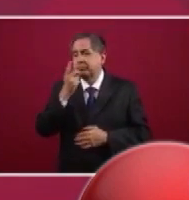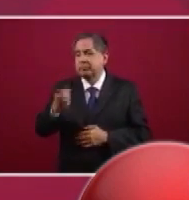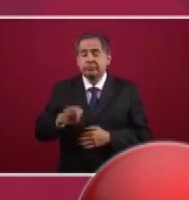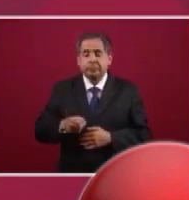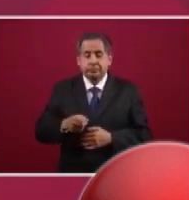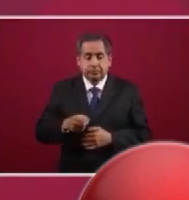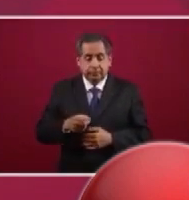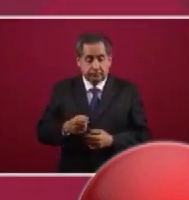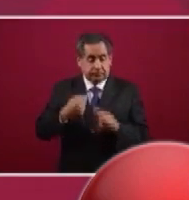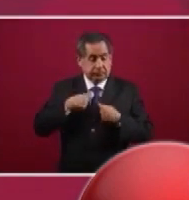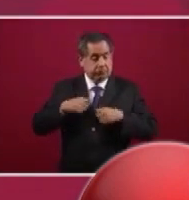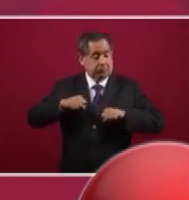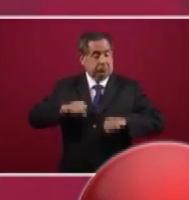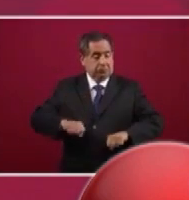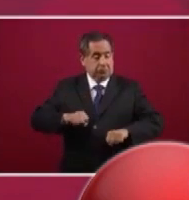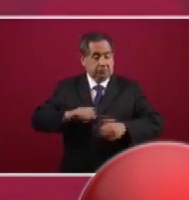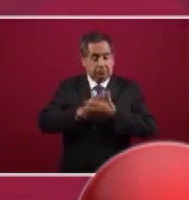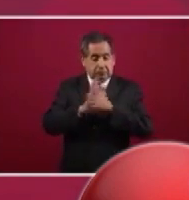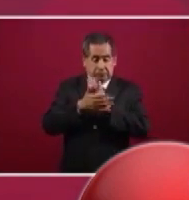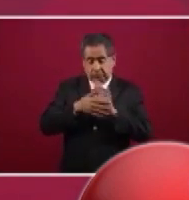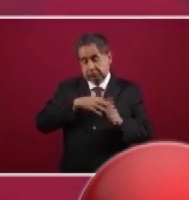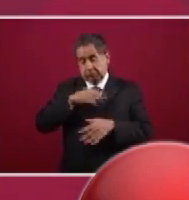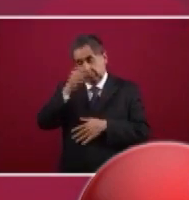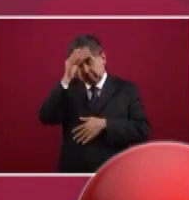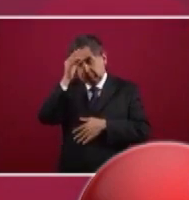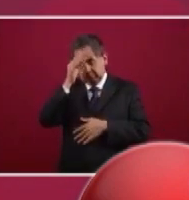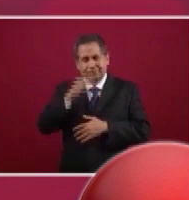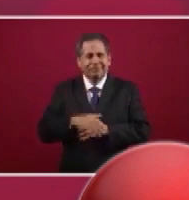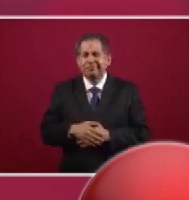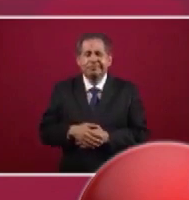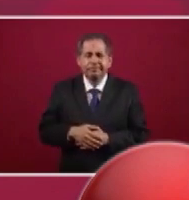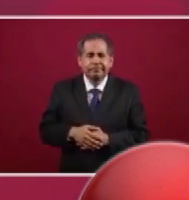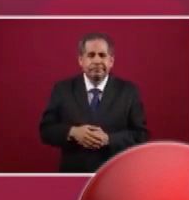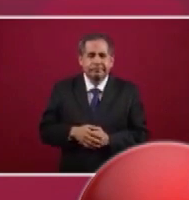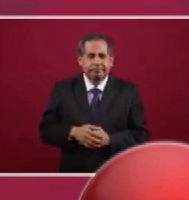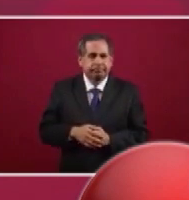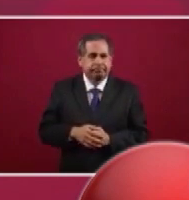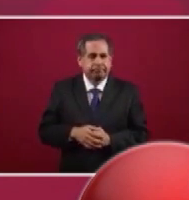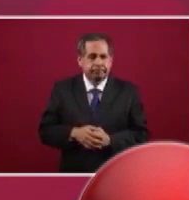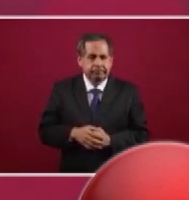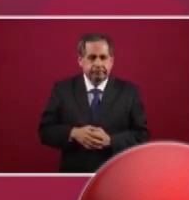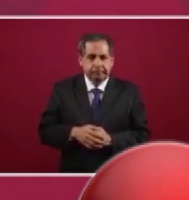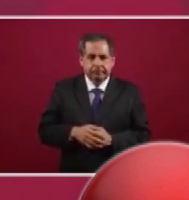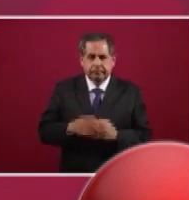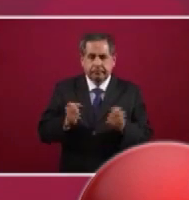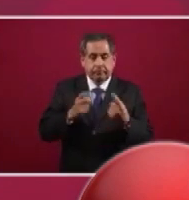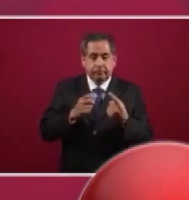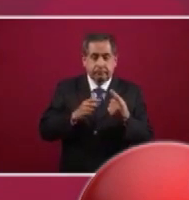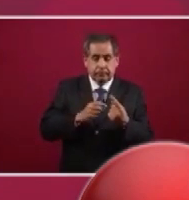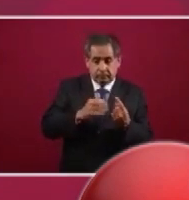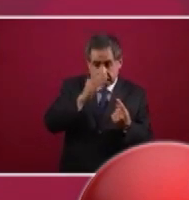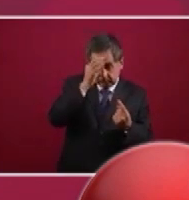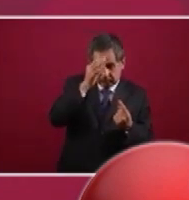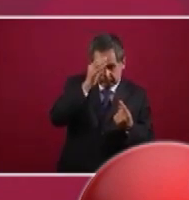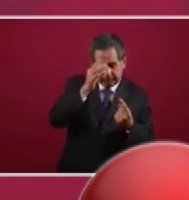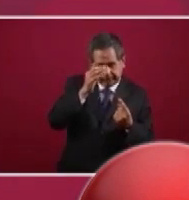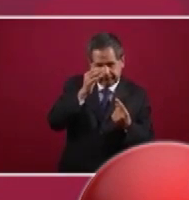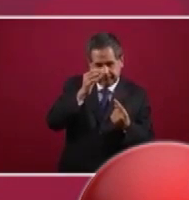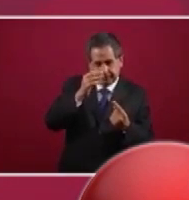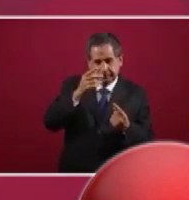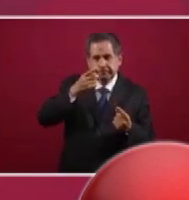poder atonta a los inteligentes y a los tontos, por no decir otra